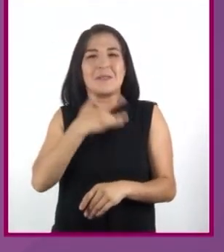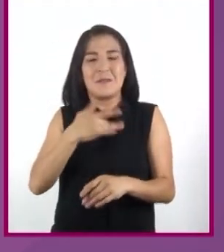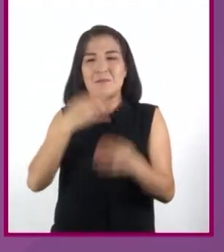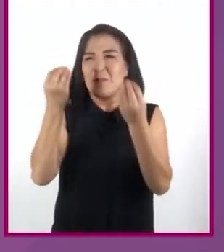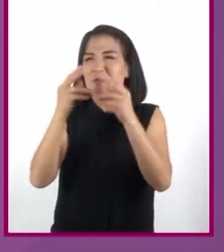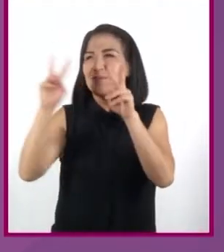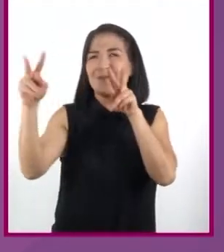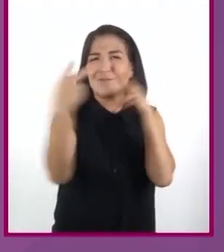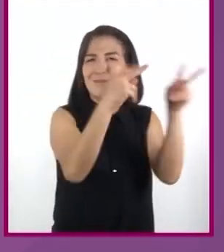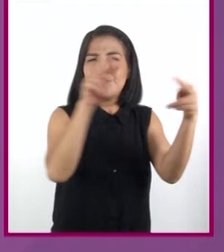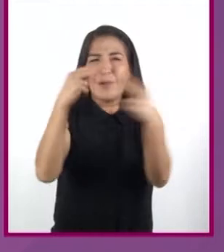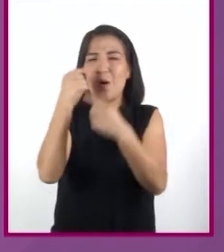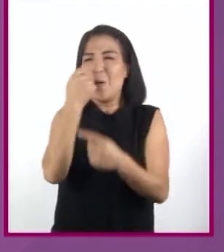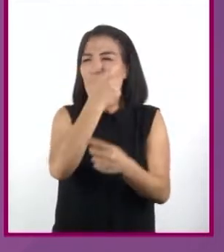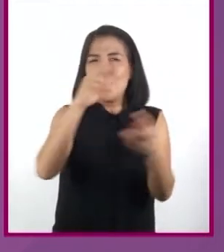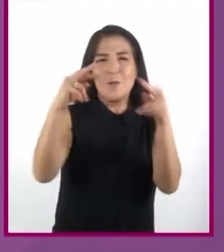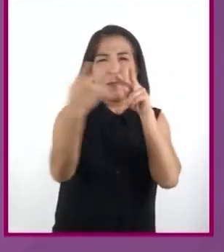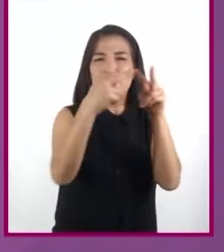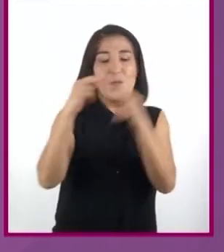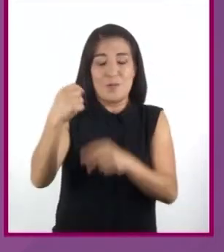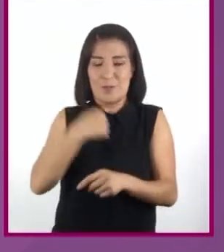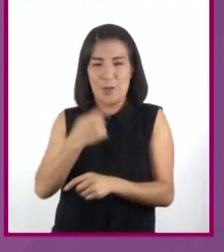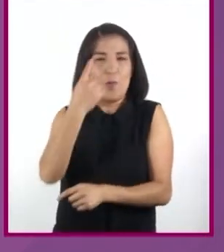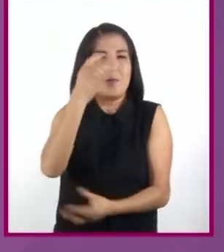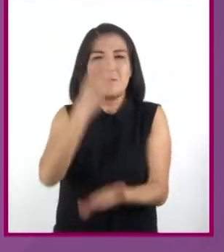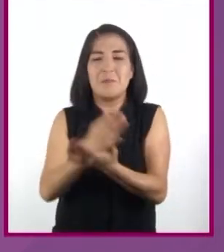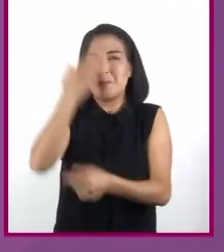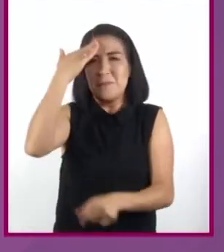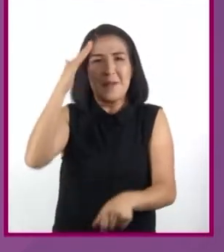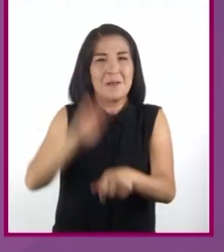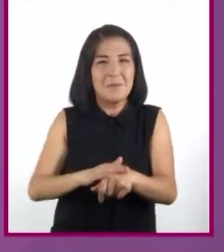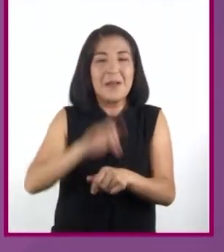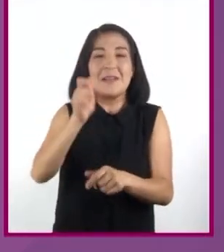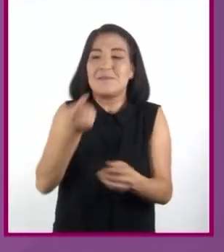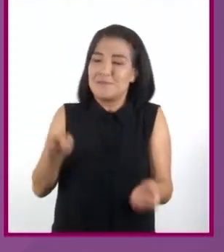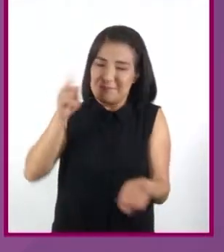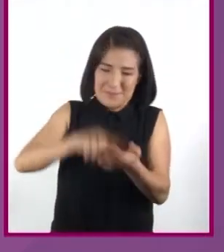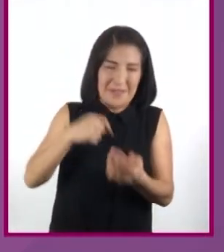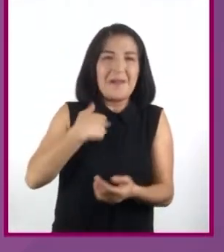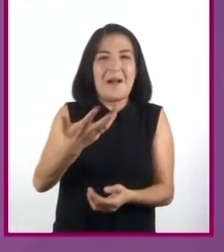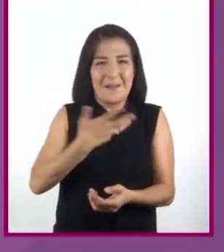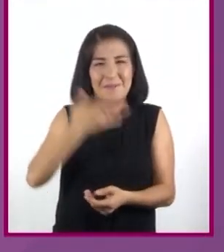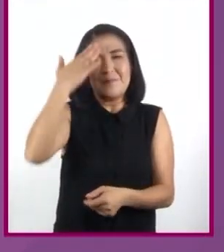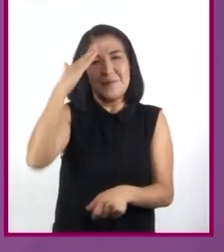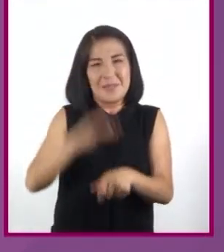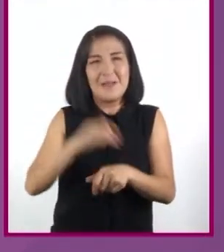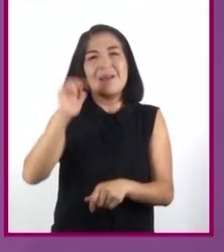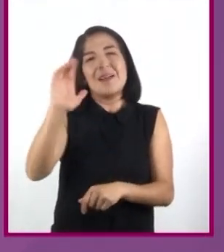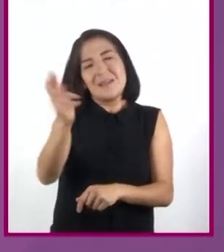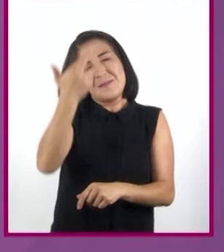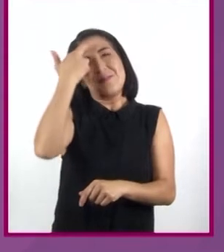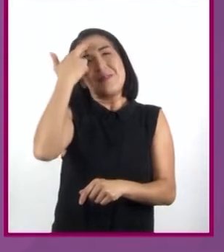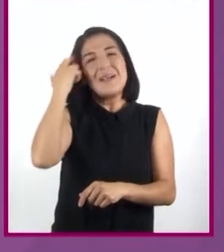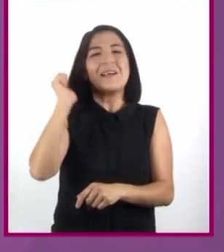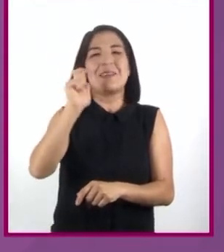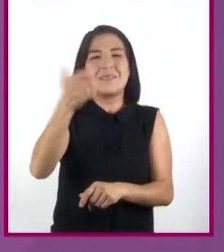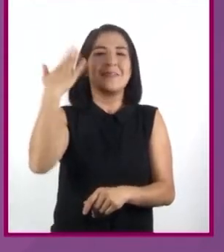ojos. Yo solo soy memoria y la memoria que de mí se tenga. Recuerdos del porvenir,